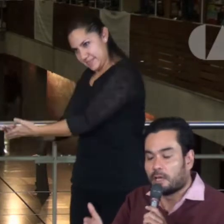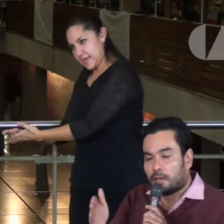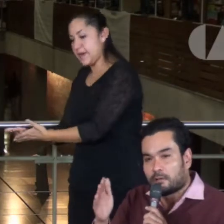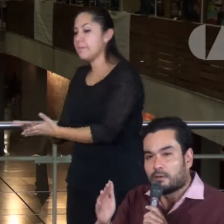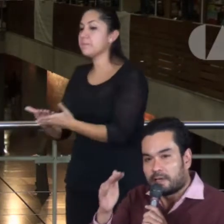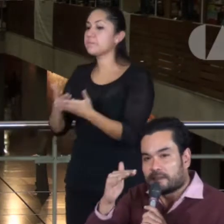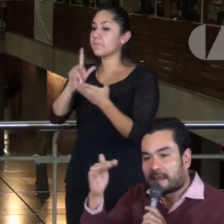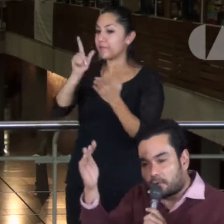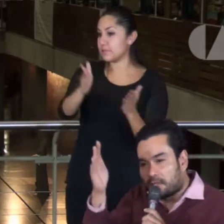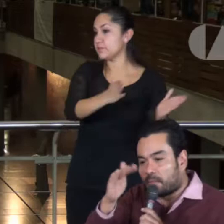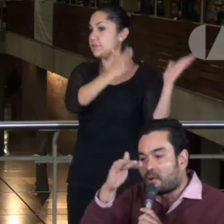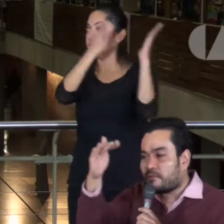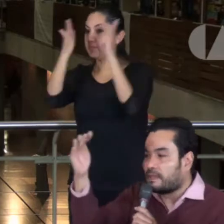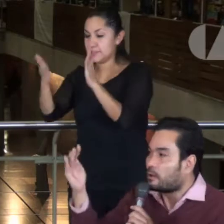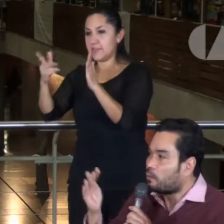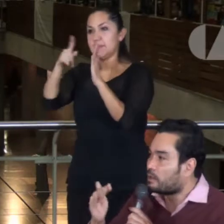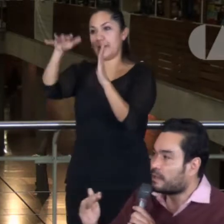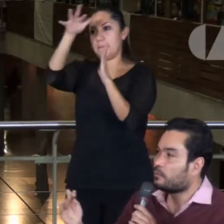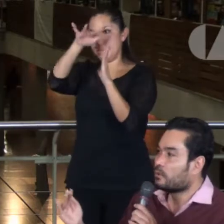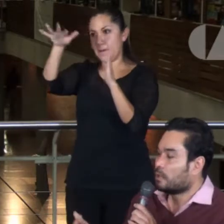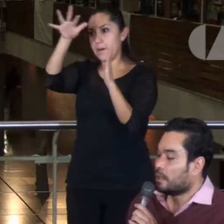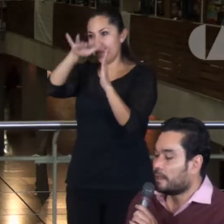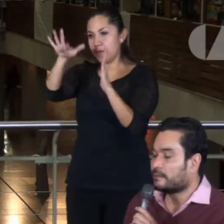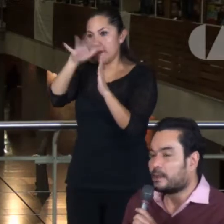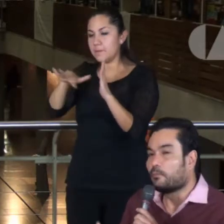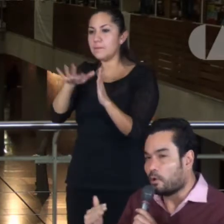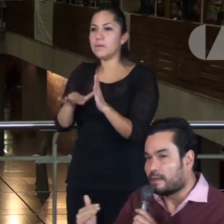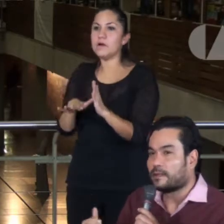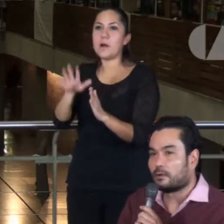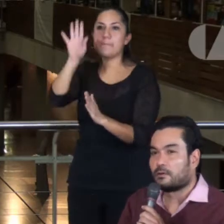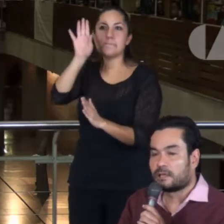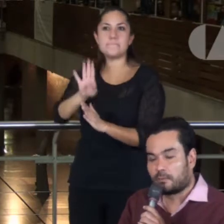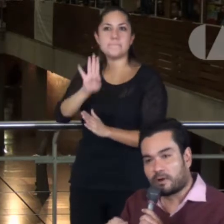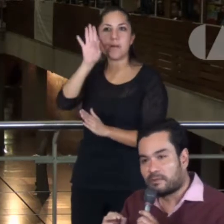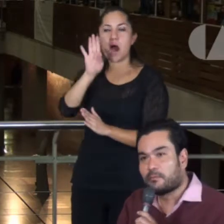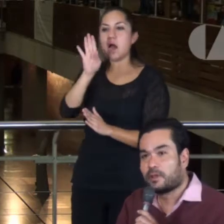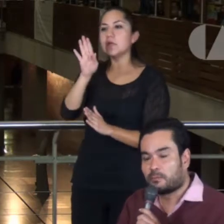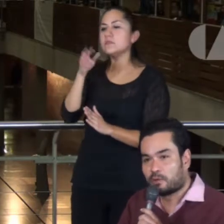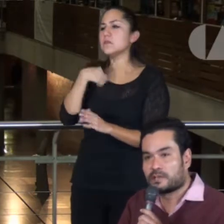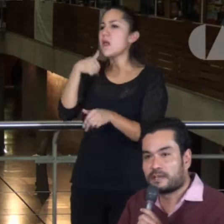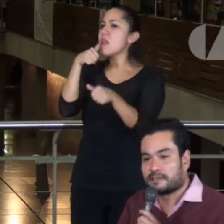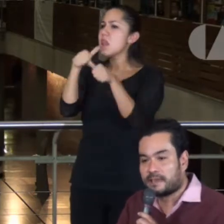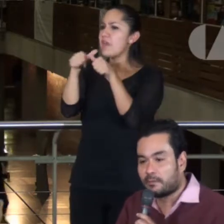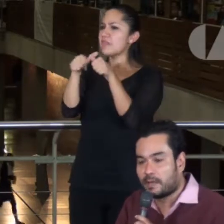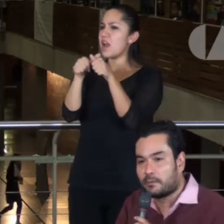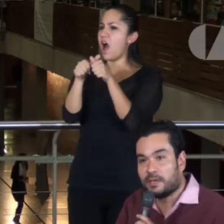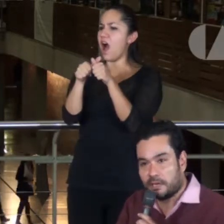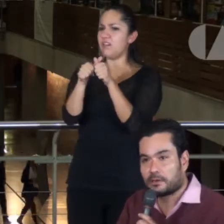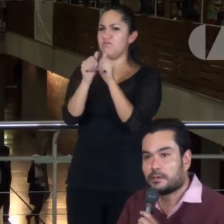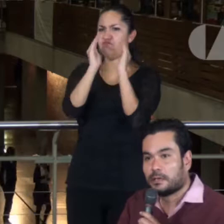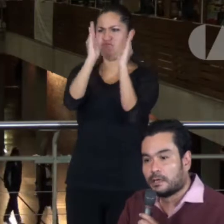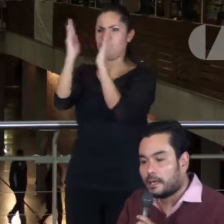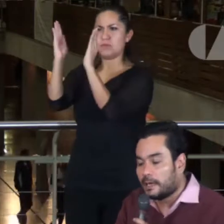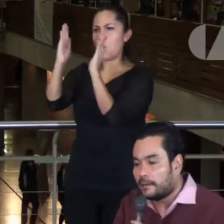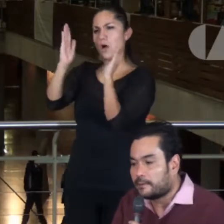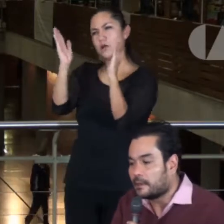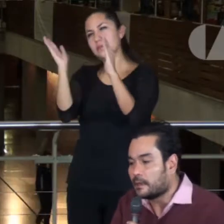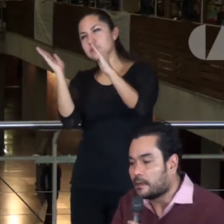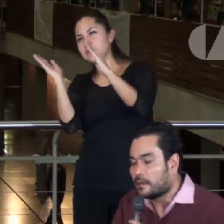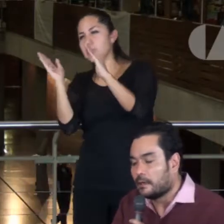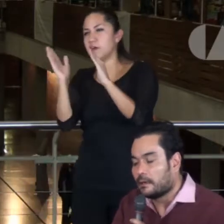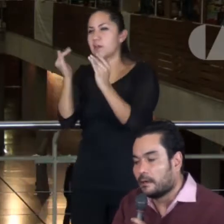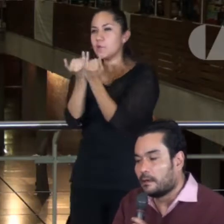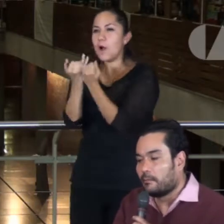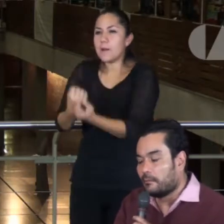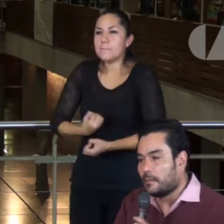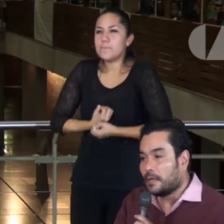yo le quise dar con la tipografía como un ritmo este poético con una tipografía muy hermosa que se llama minion este